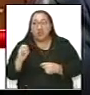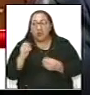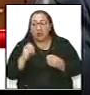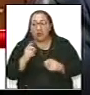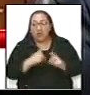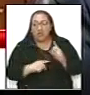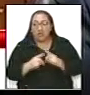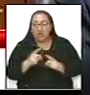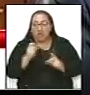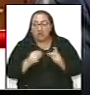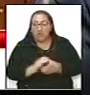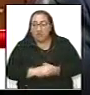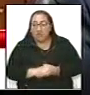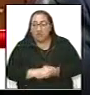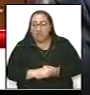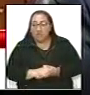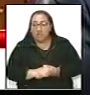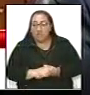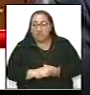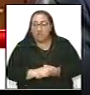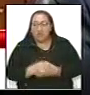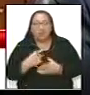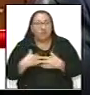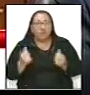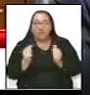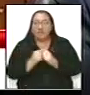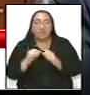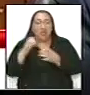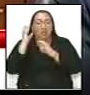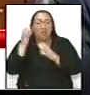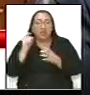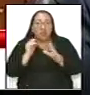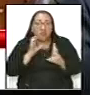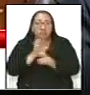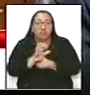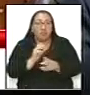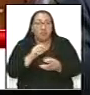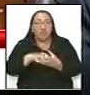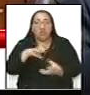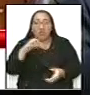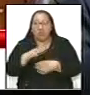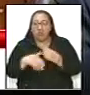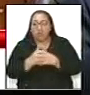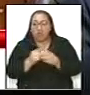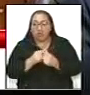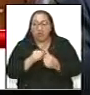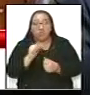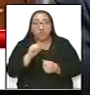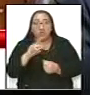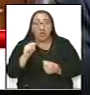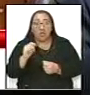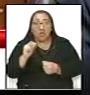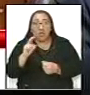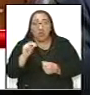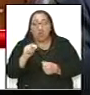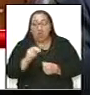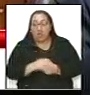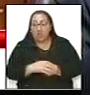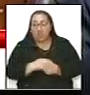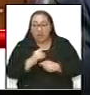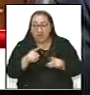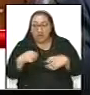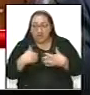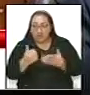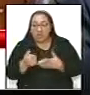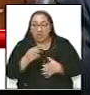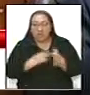aquellos actores que participaron y acompañaron en una campaña agresiva y millonaria con Susana Villarán por el no? ¿A ellos los